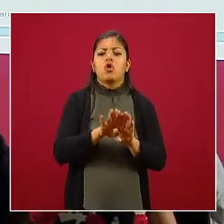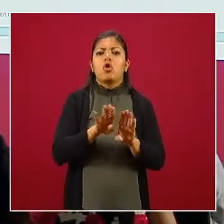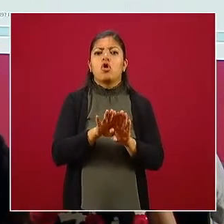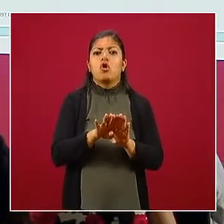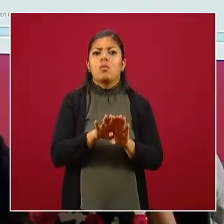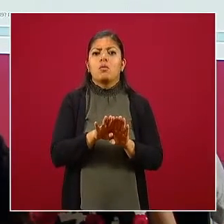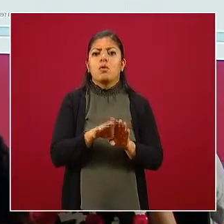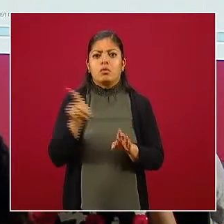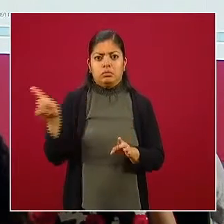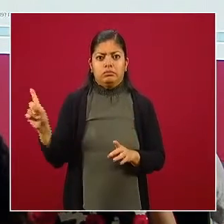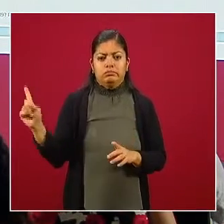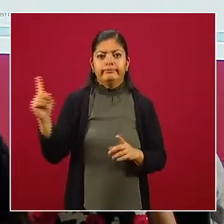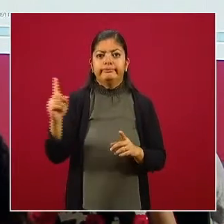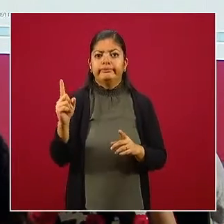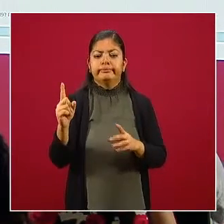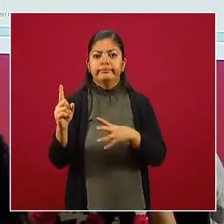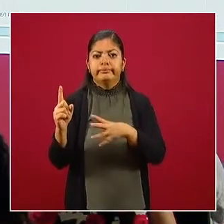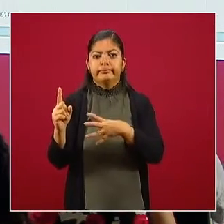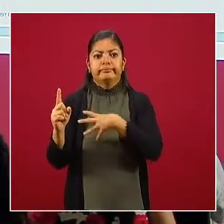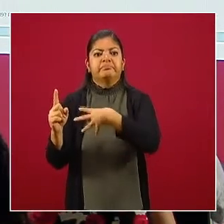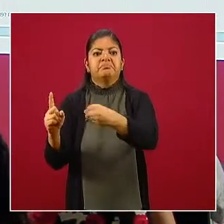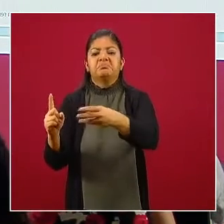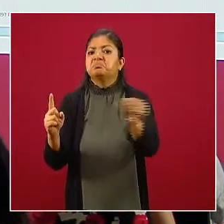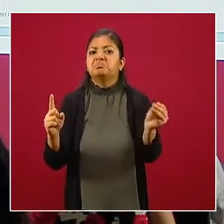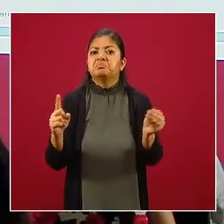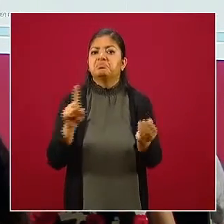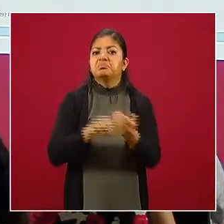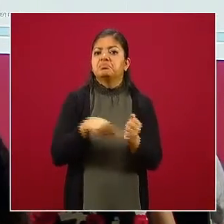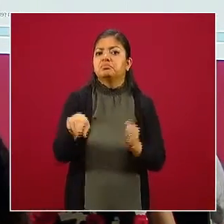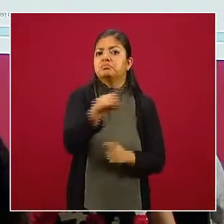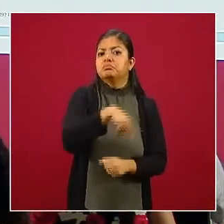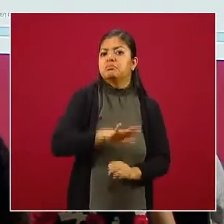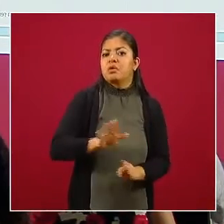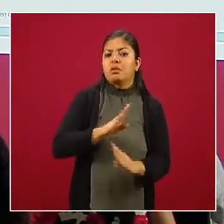alguien contagiante infecte a los que restan.